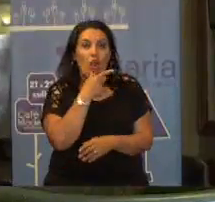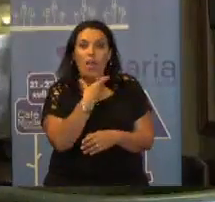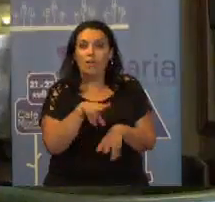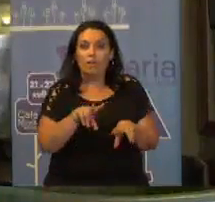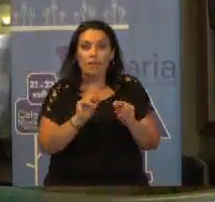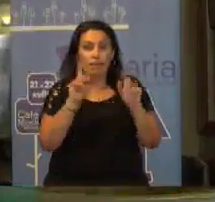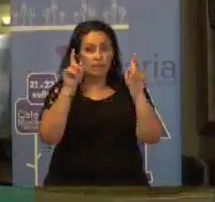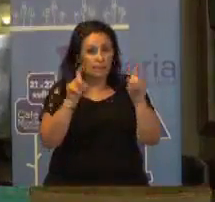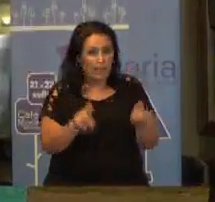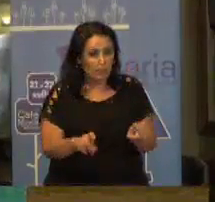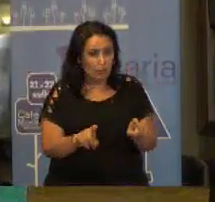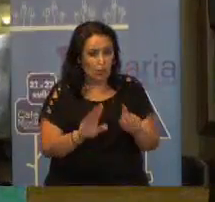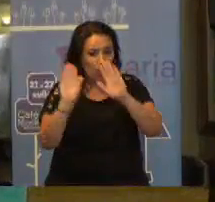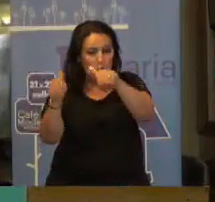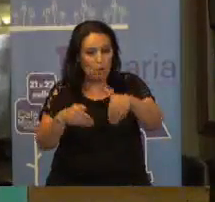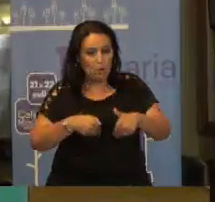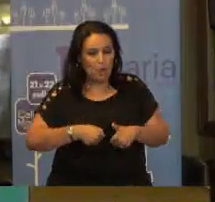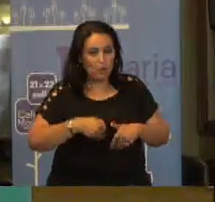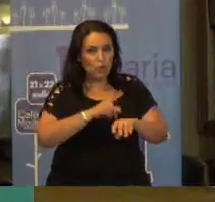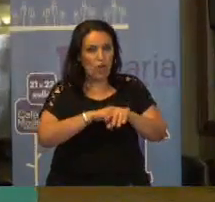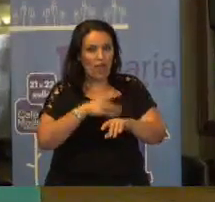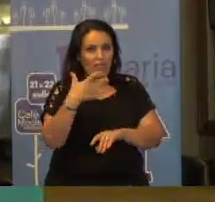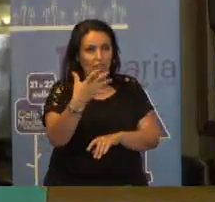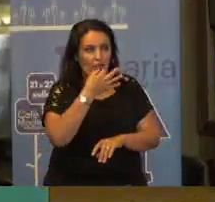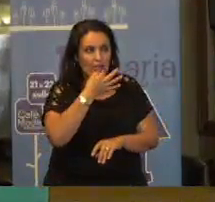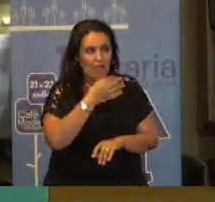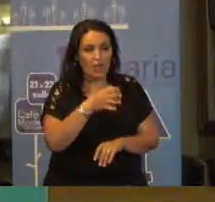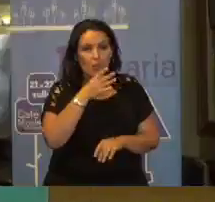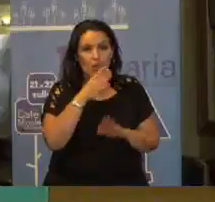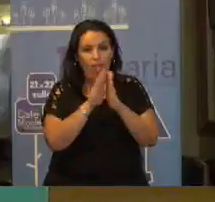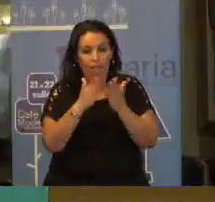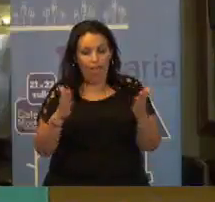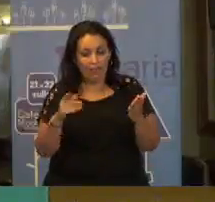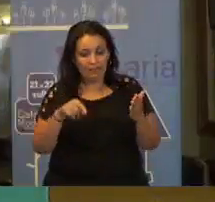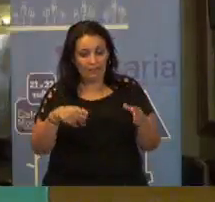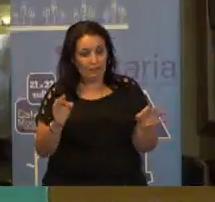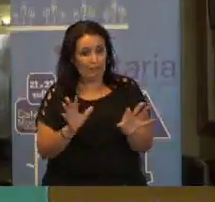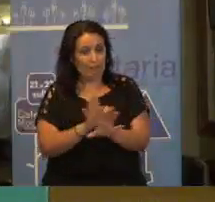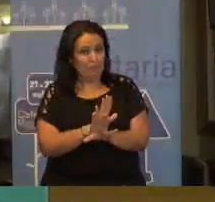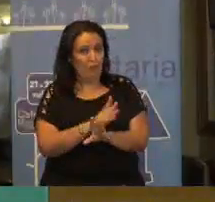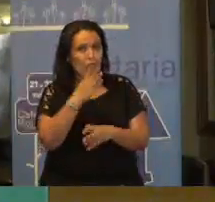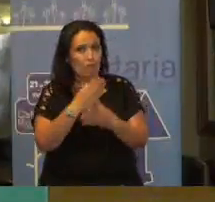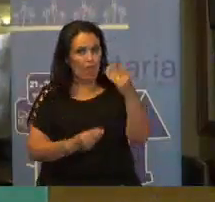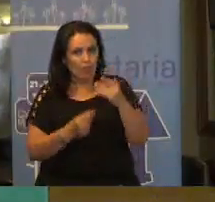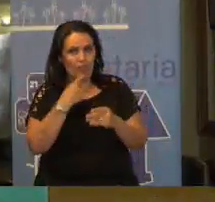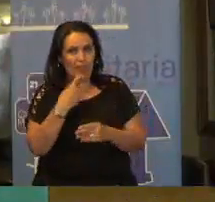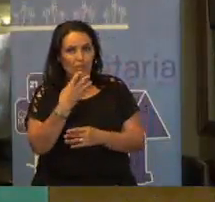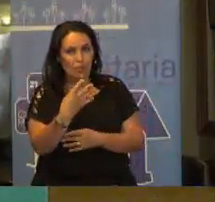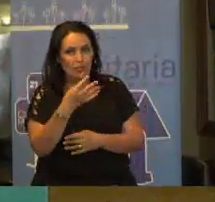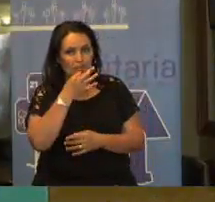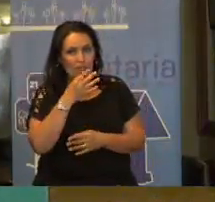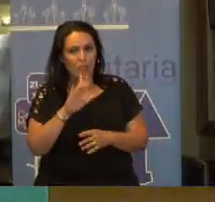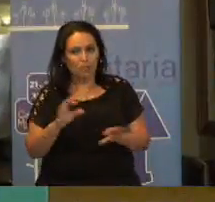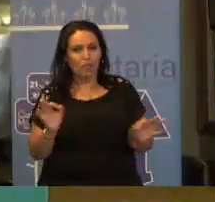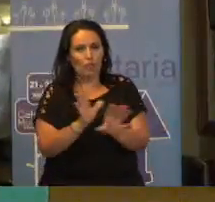e voltamos ás 5 da tarde, porque se vos fiades polo plotter que temos aí, creo que poñía que era ás 4, pero é ás 5 da